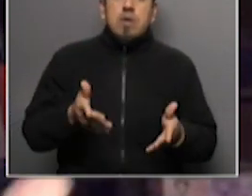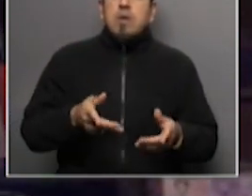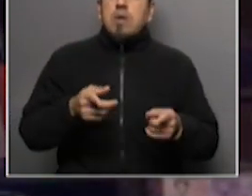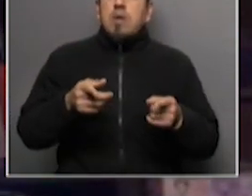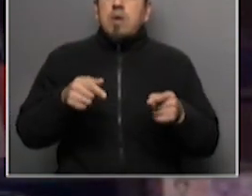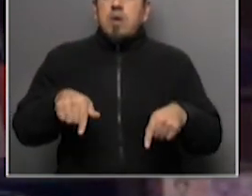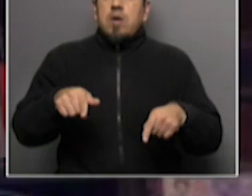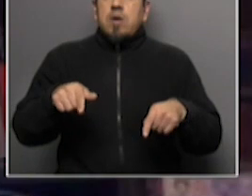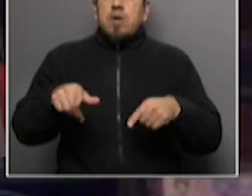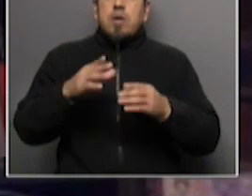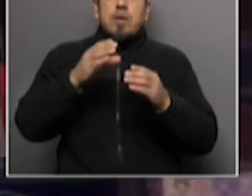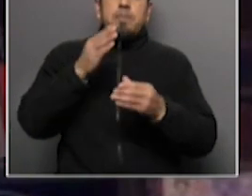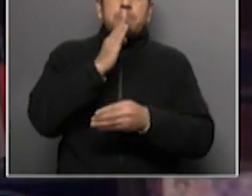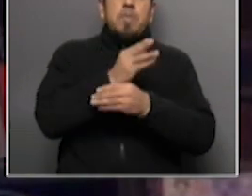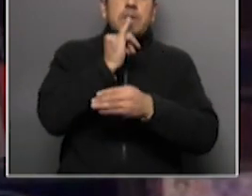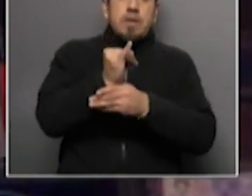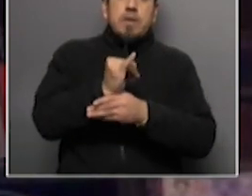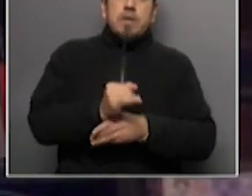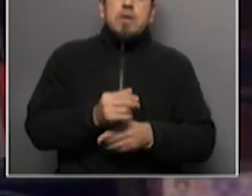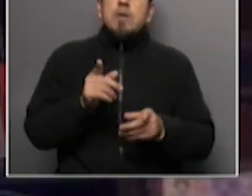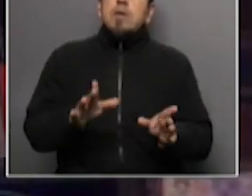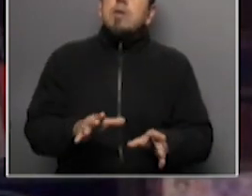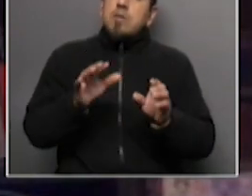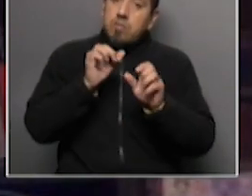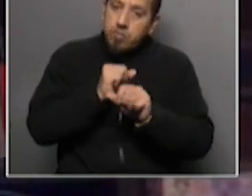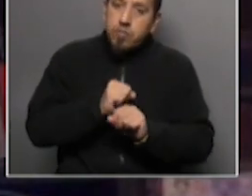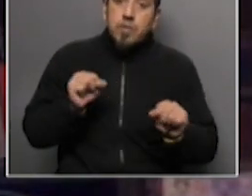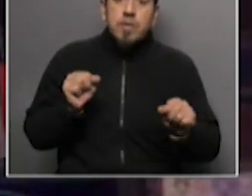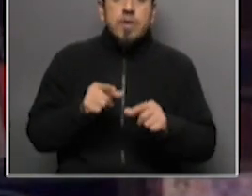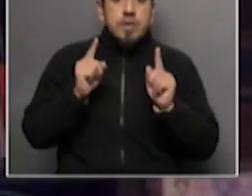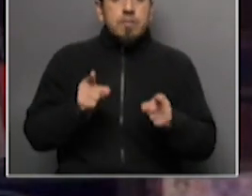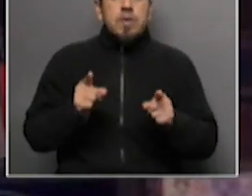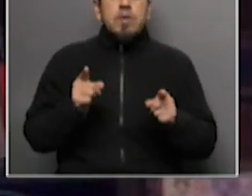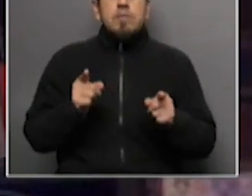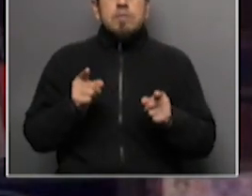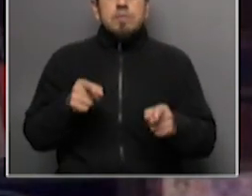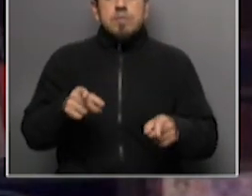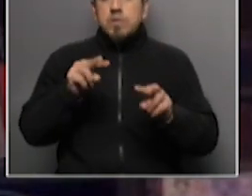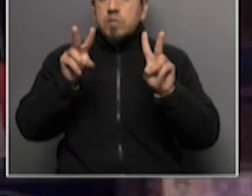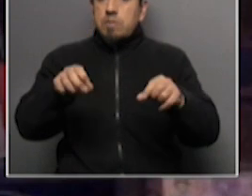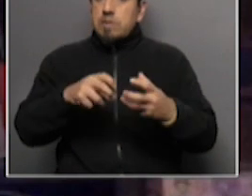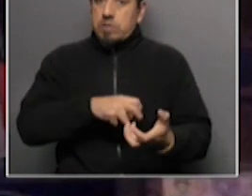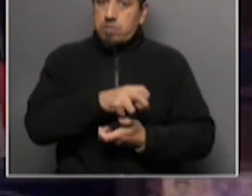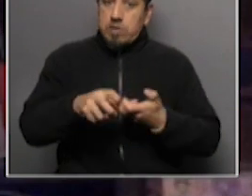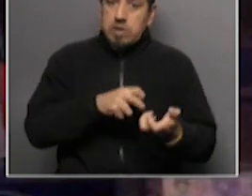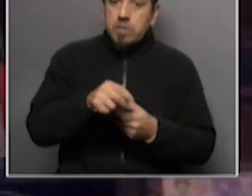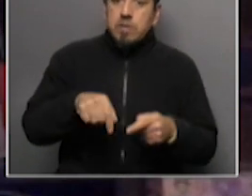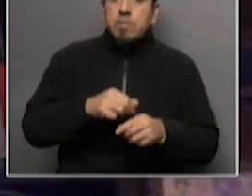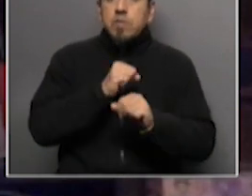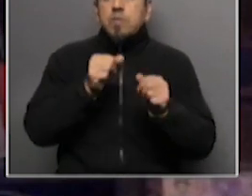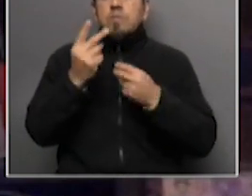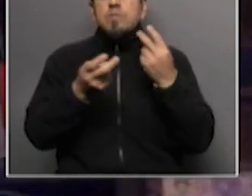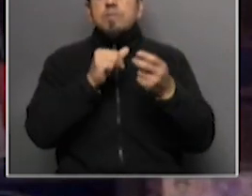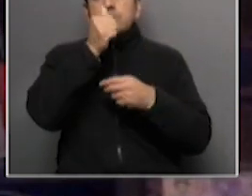la oposición del Partido Independiente y probablemente sea un tema complicado para zanjar, porque, bueno,